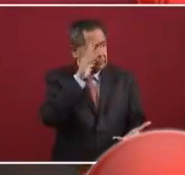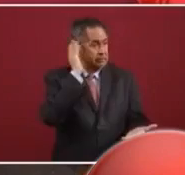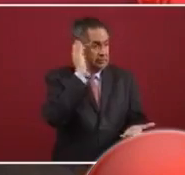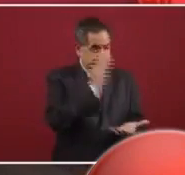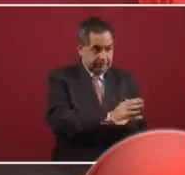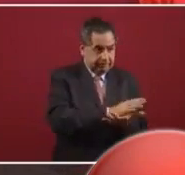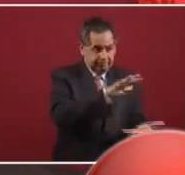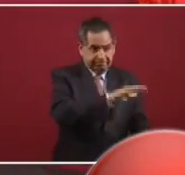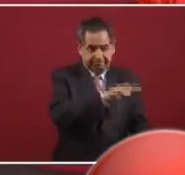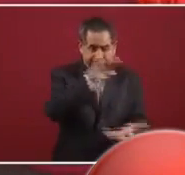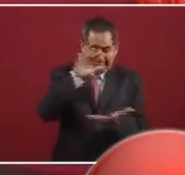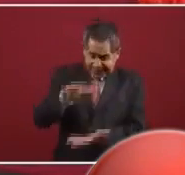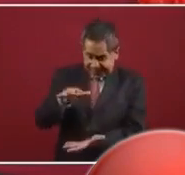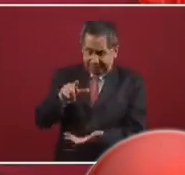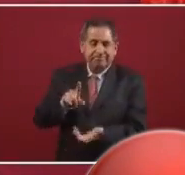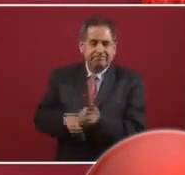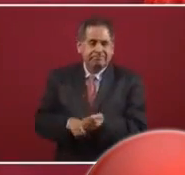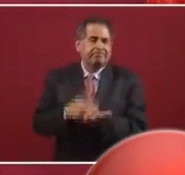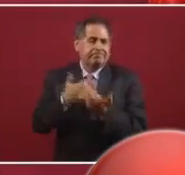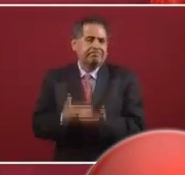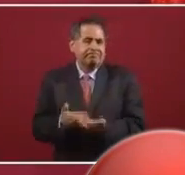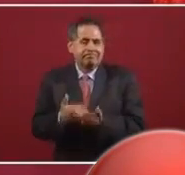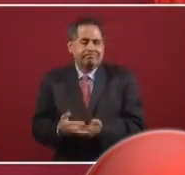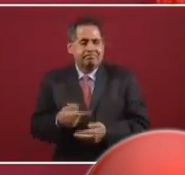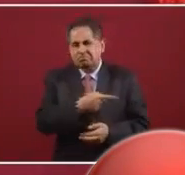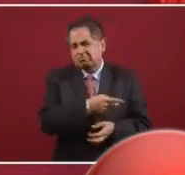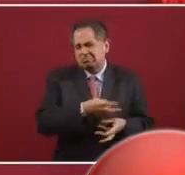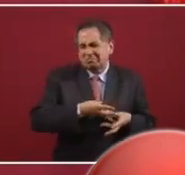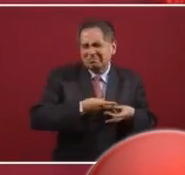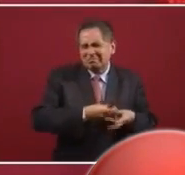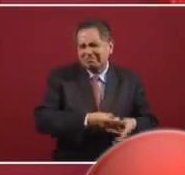y tanto el derroche,